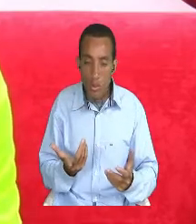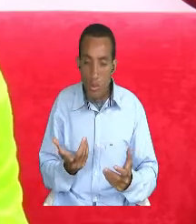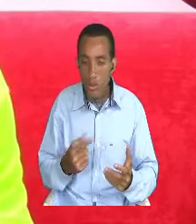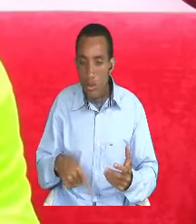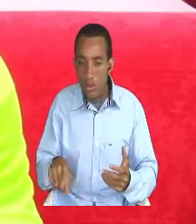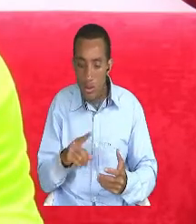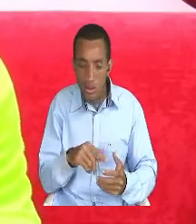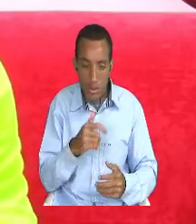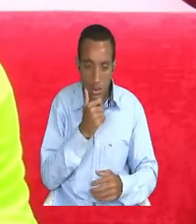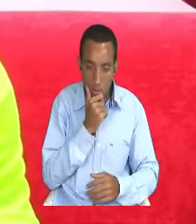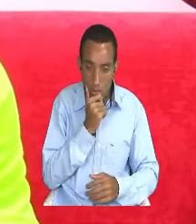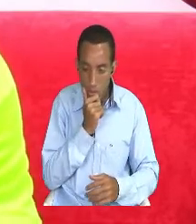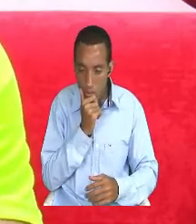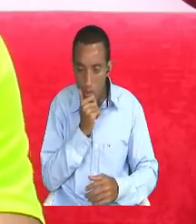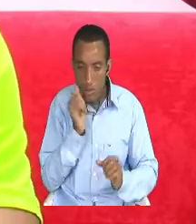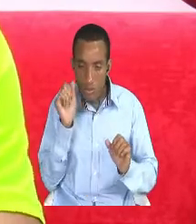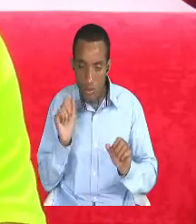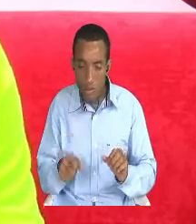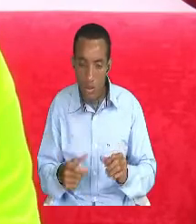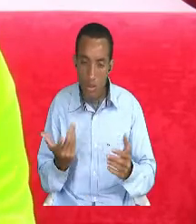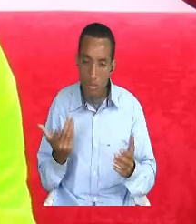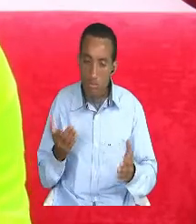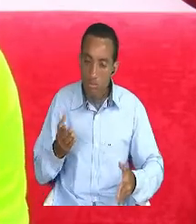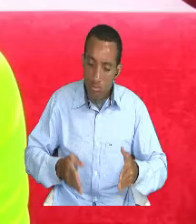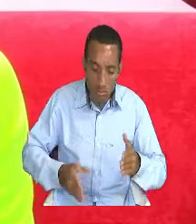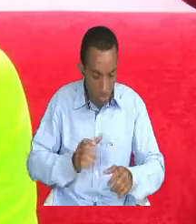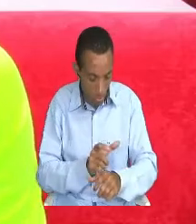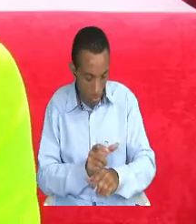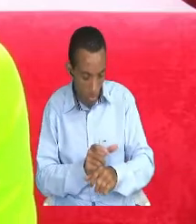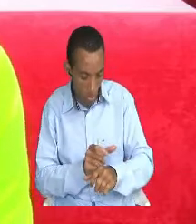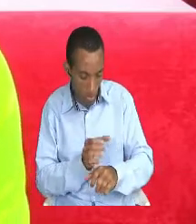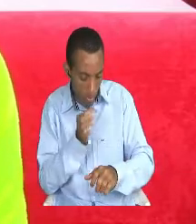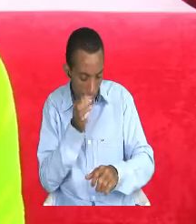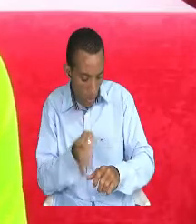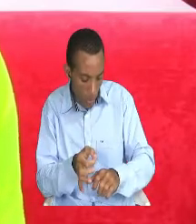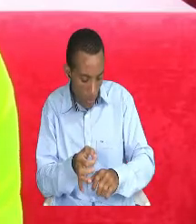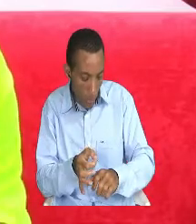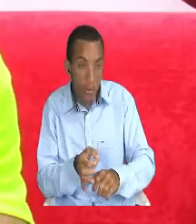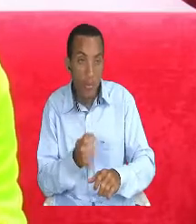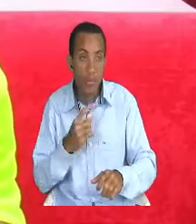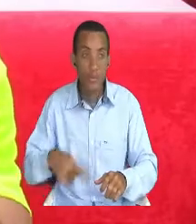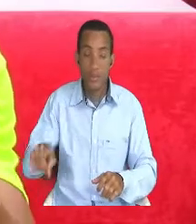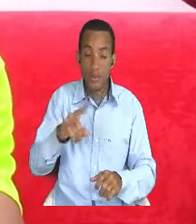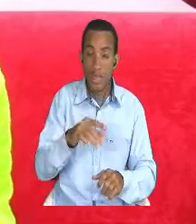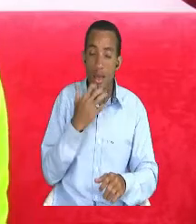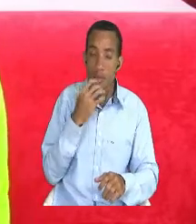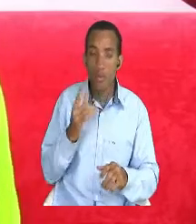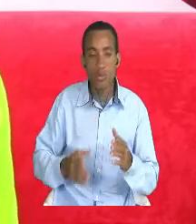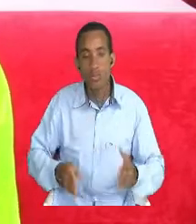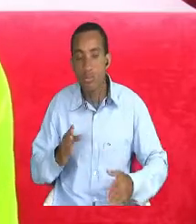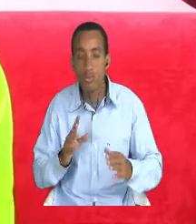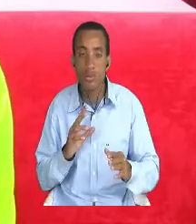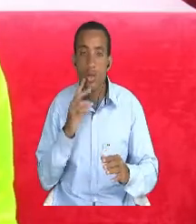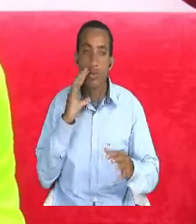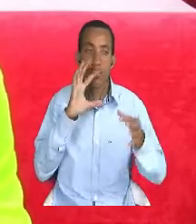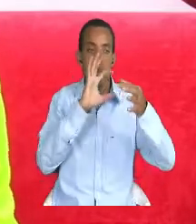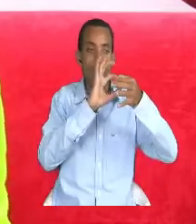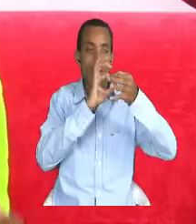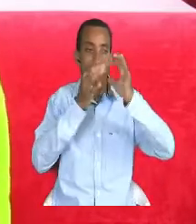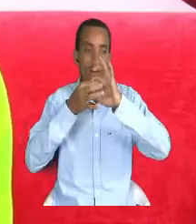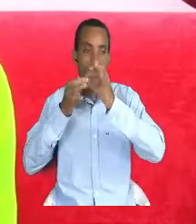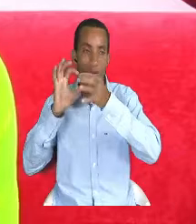seguirlos trabajando para que hagan marcas mínimas. Lo bonito de este deporte es que usted, para ir a unos Juegos Olímpicos, para ir